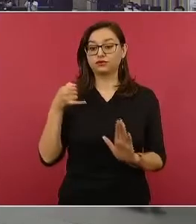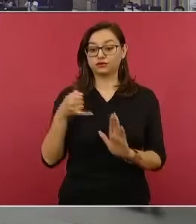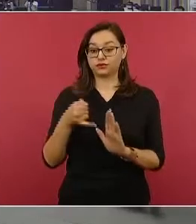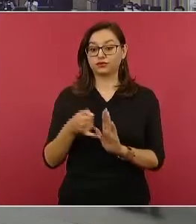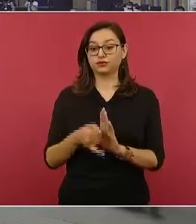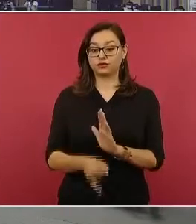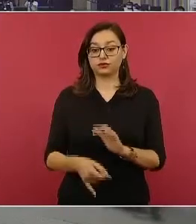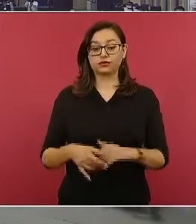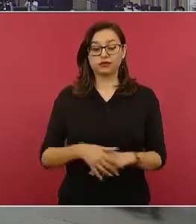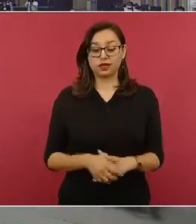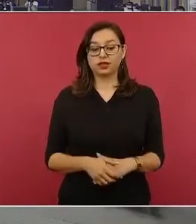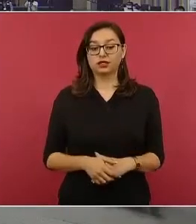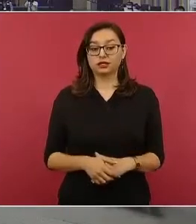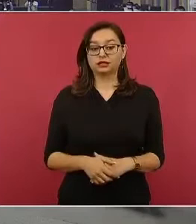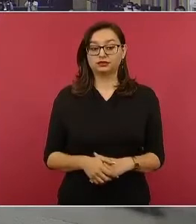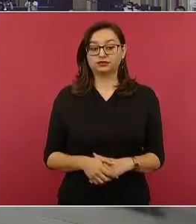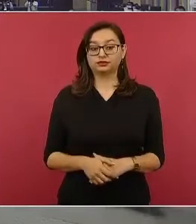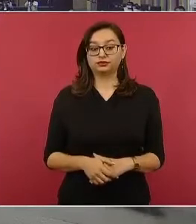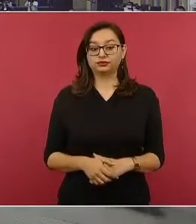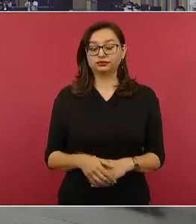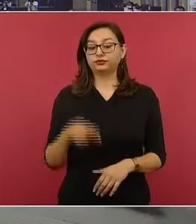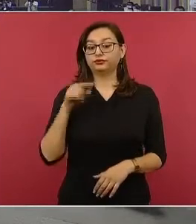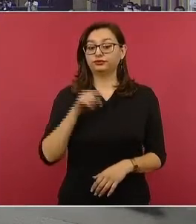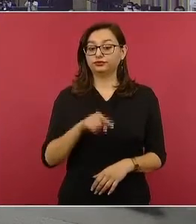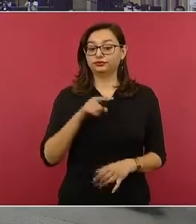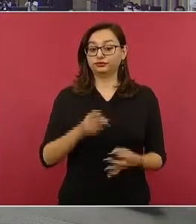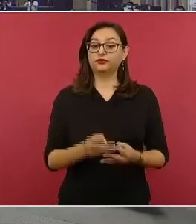Del señor Limón,